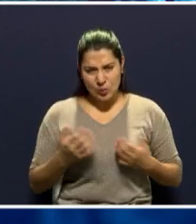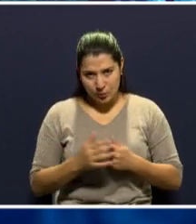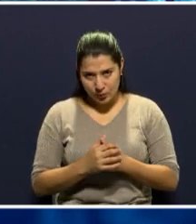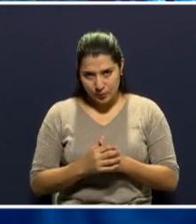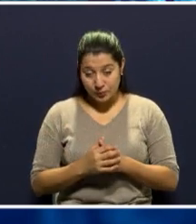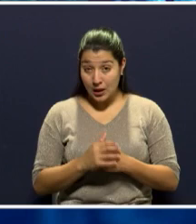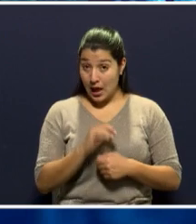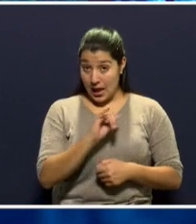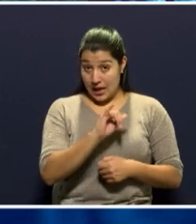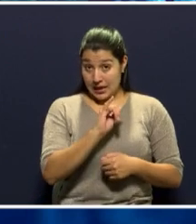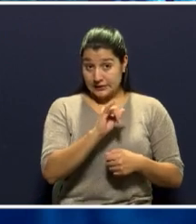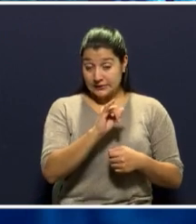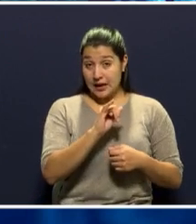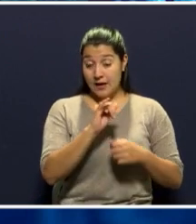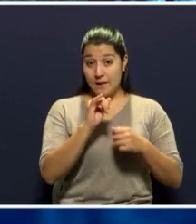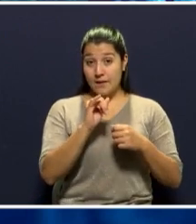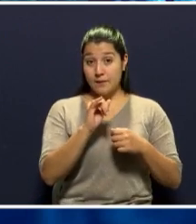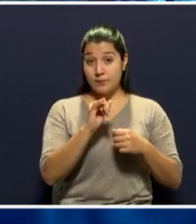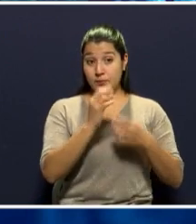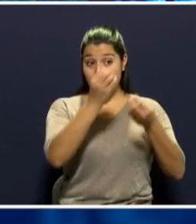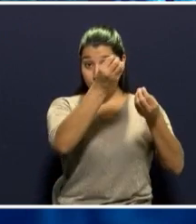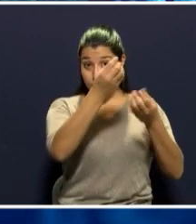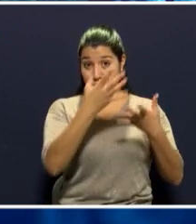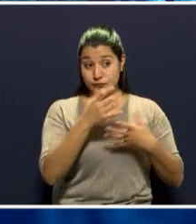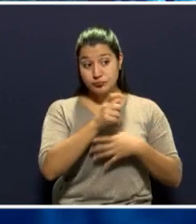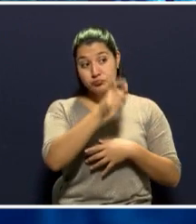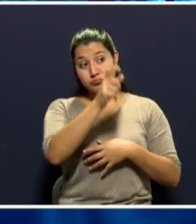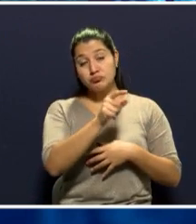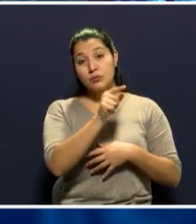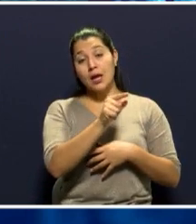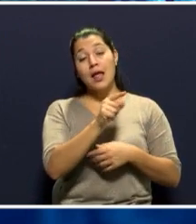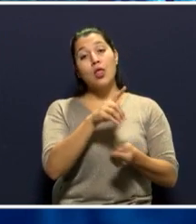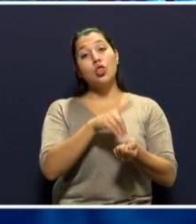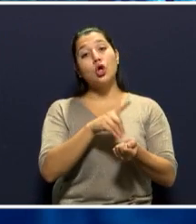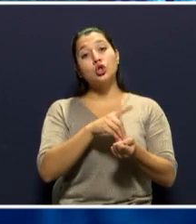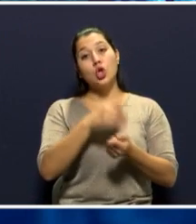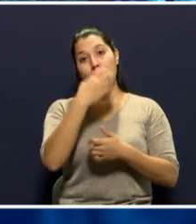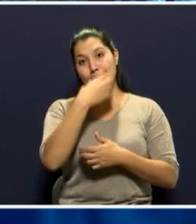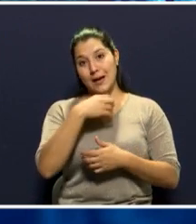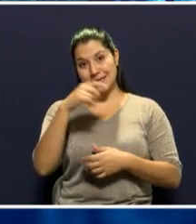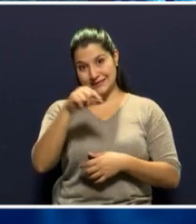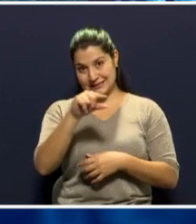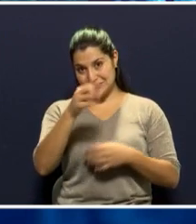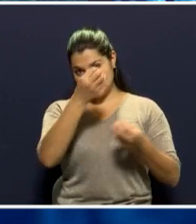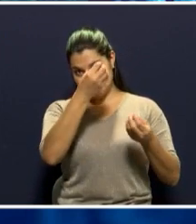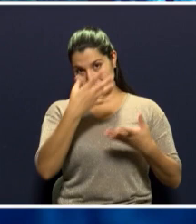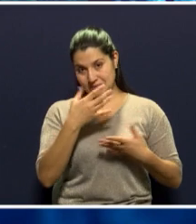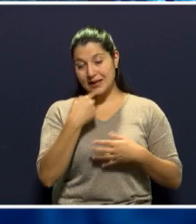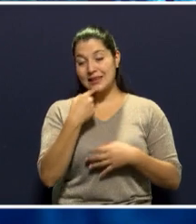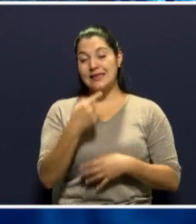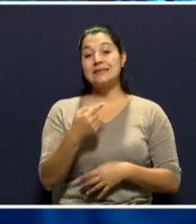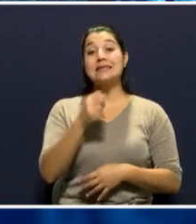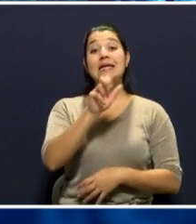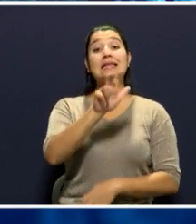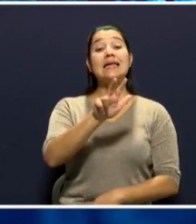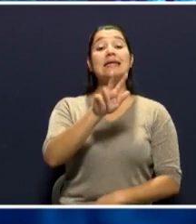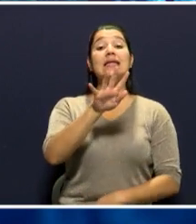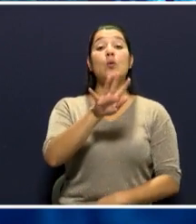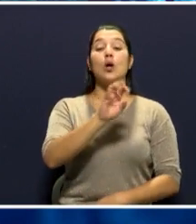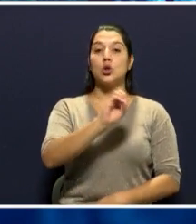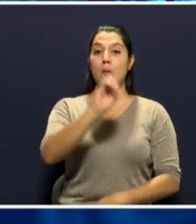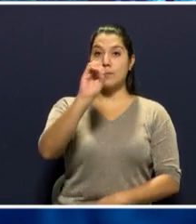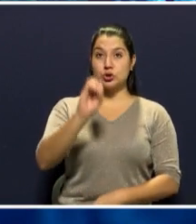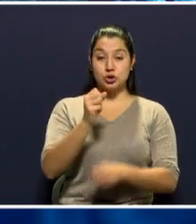datos fueron dados a conocer por el doctor Román Macaya a inicio de esta semana. El 34%